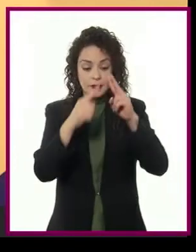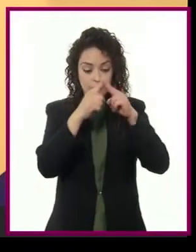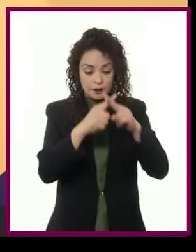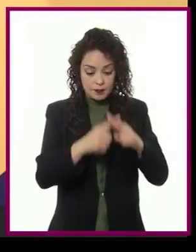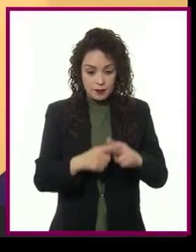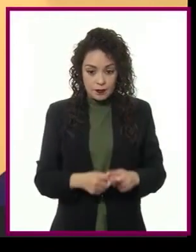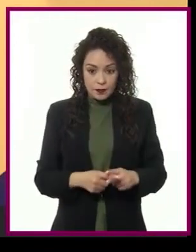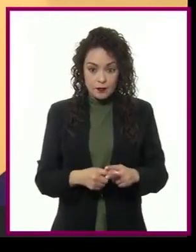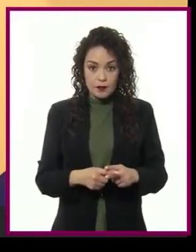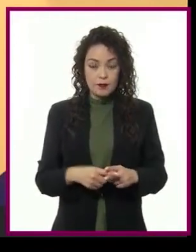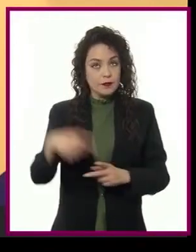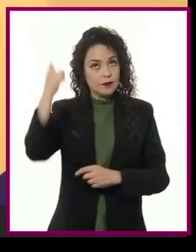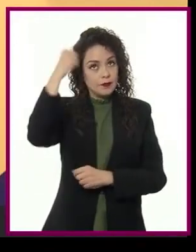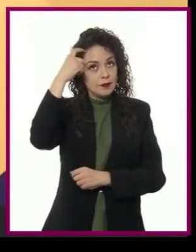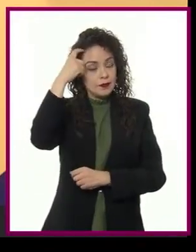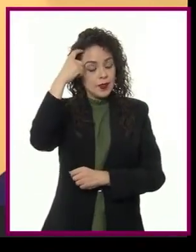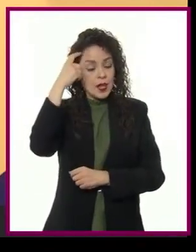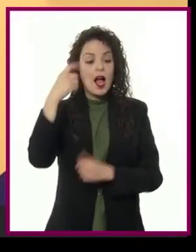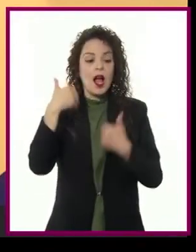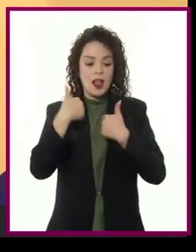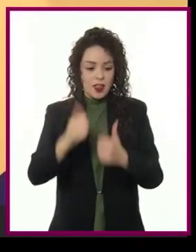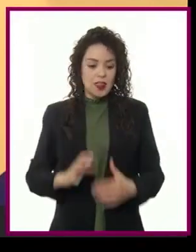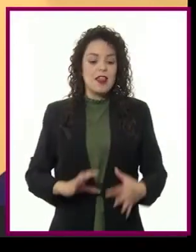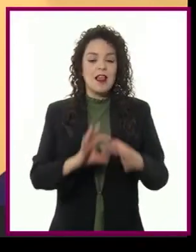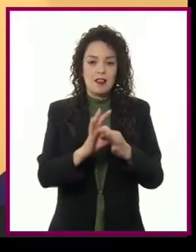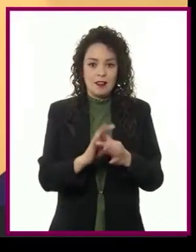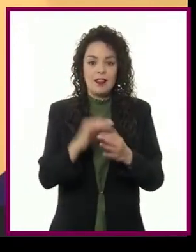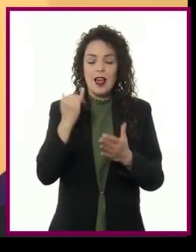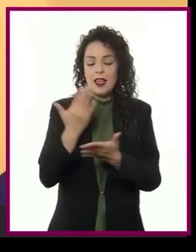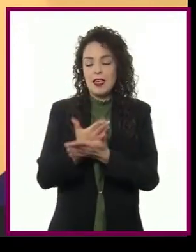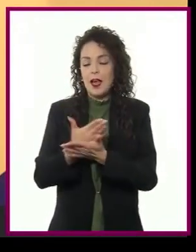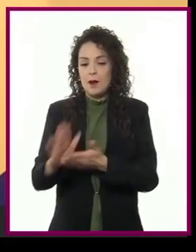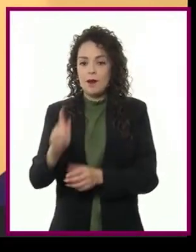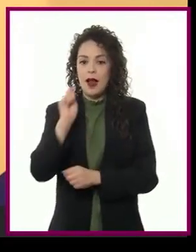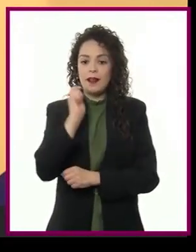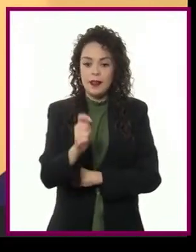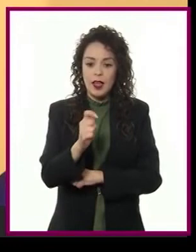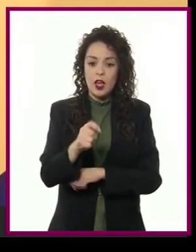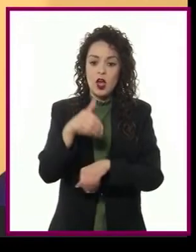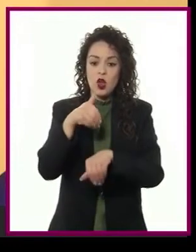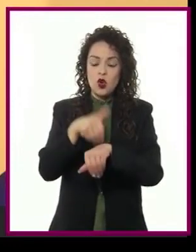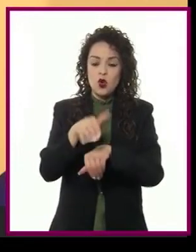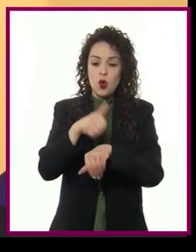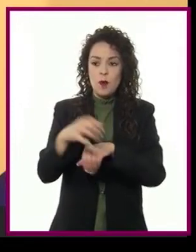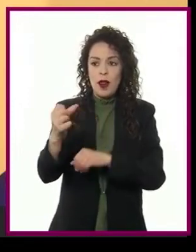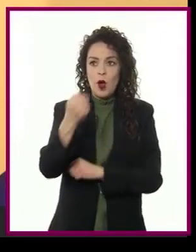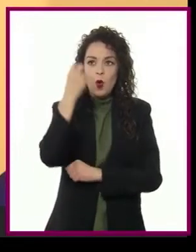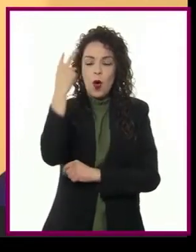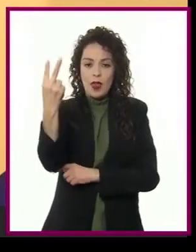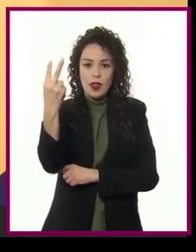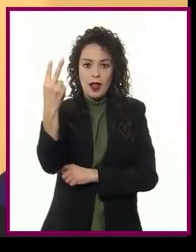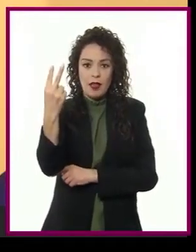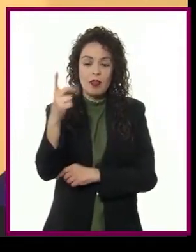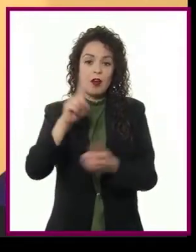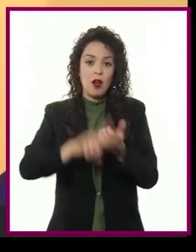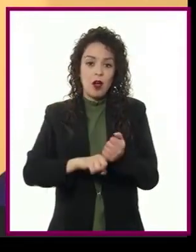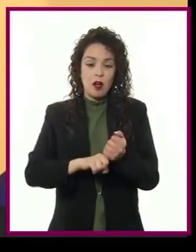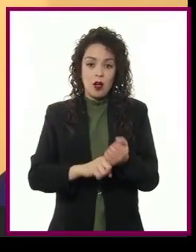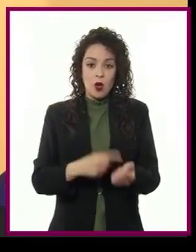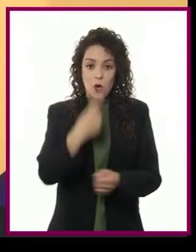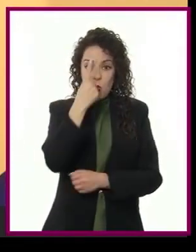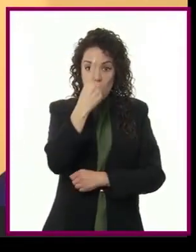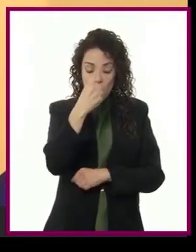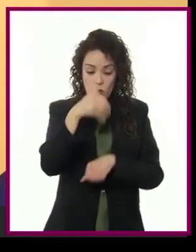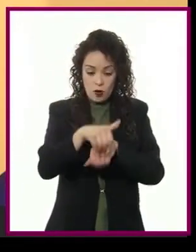razonamiento deductivo. También se estudió la formación de los números cuadrados, partiendo de la unidad y agregando